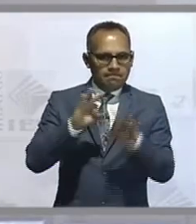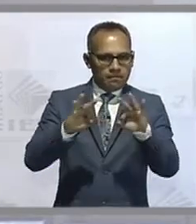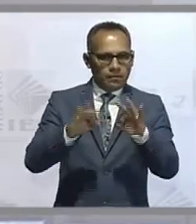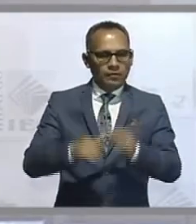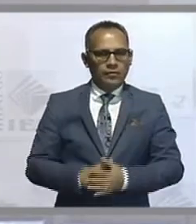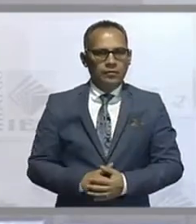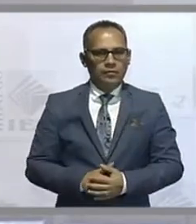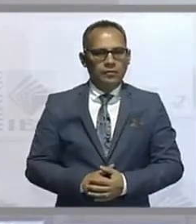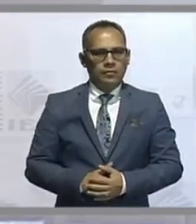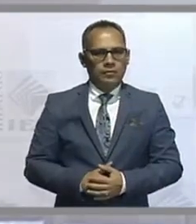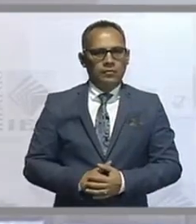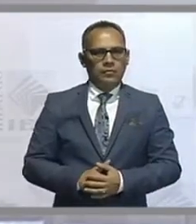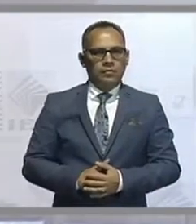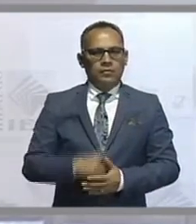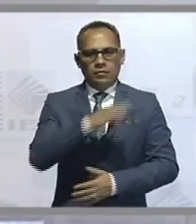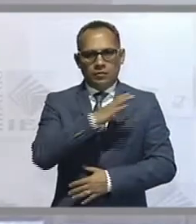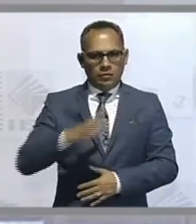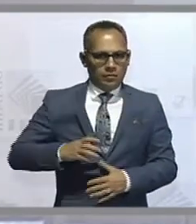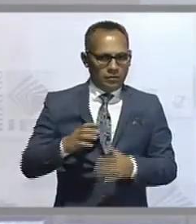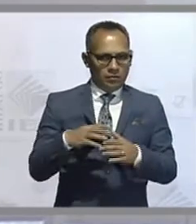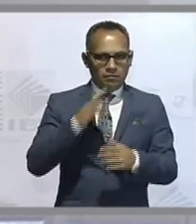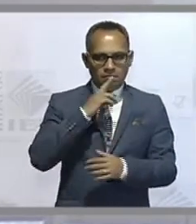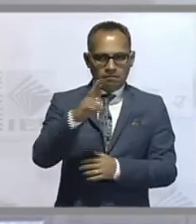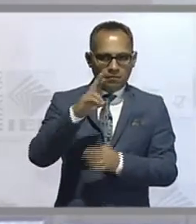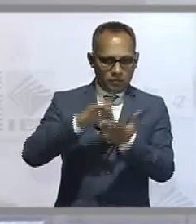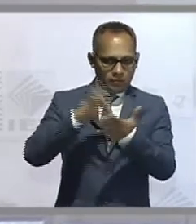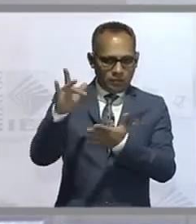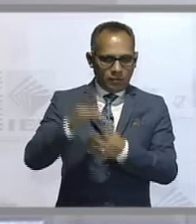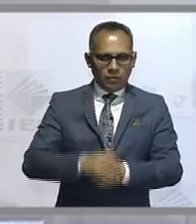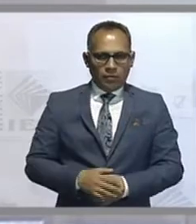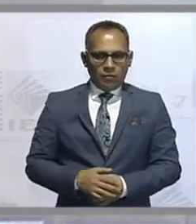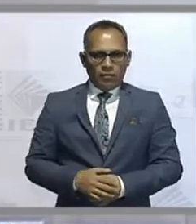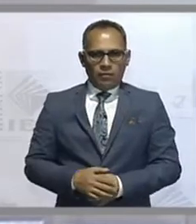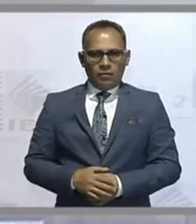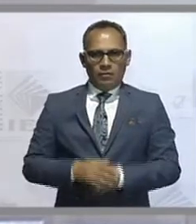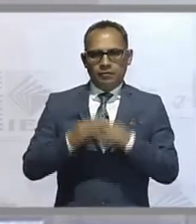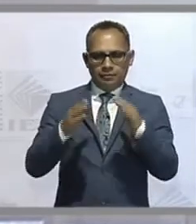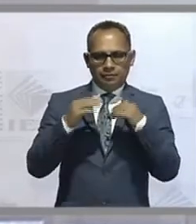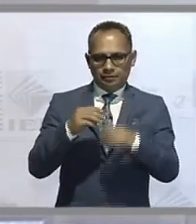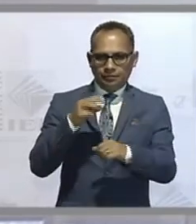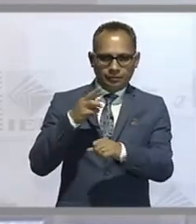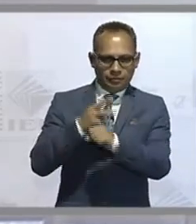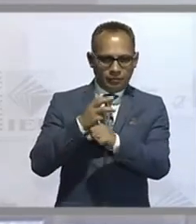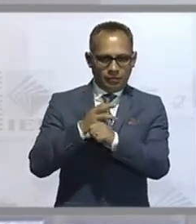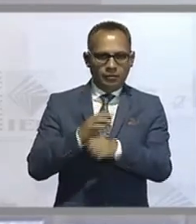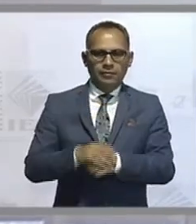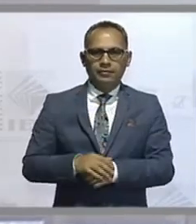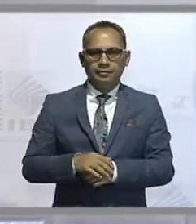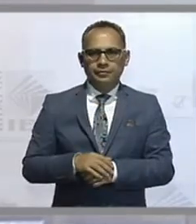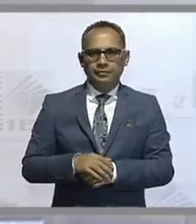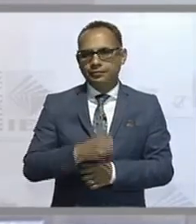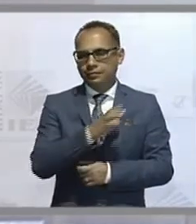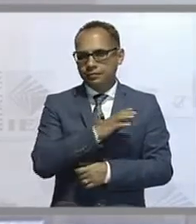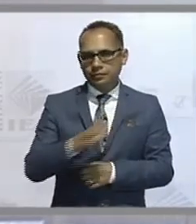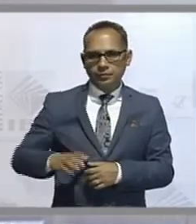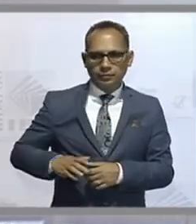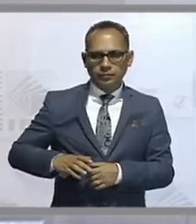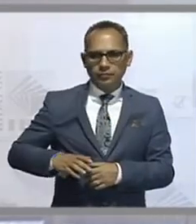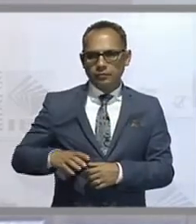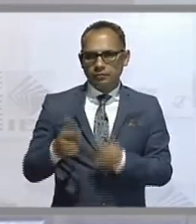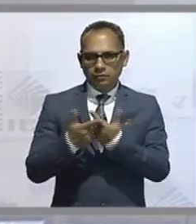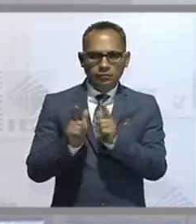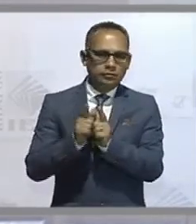gracias candidato por su por su respuesta a la tercera participación de esta ronda corresponde al candidato del partido nueva alianza